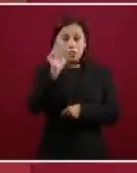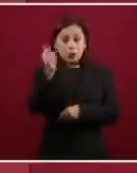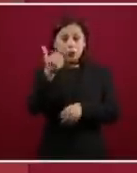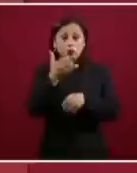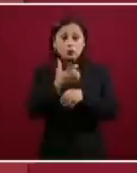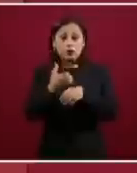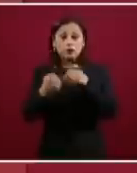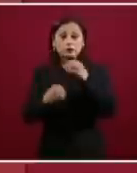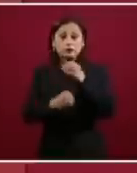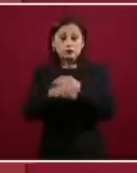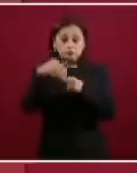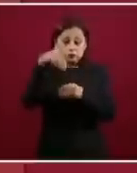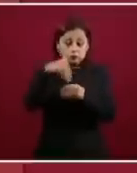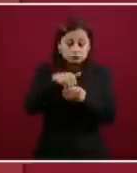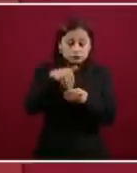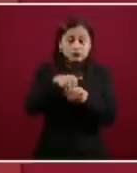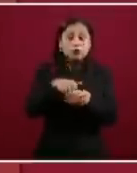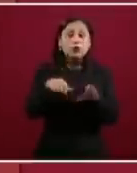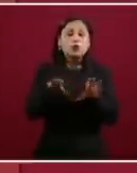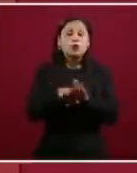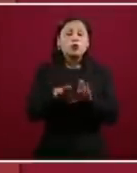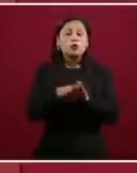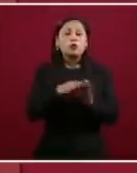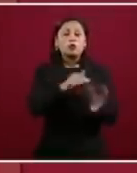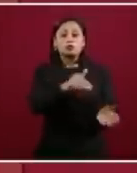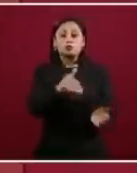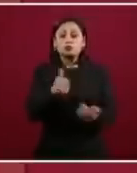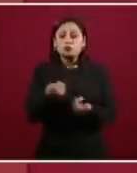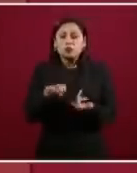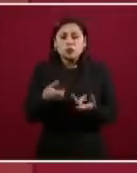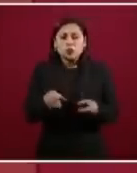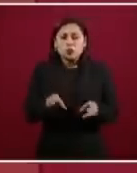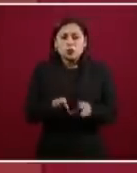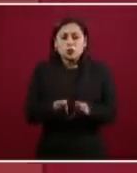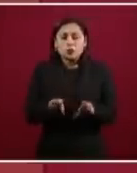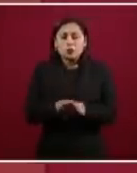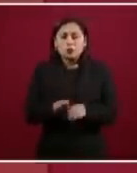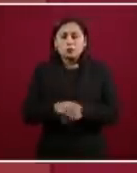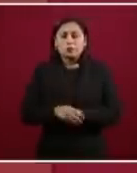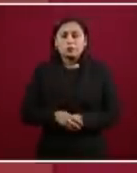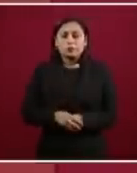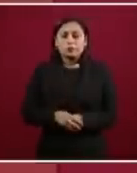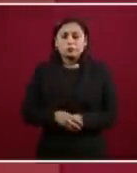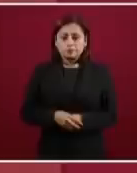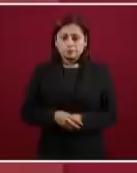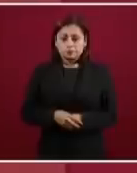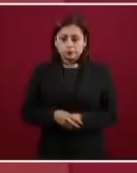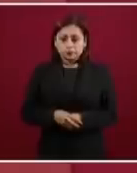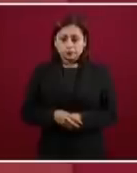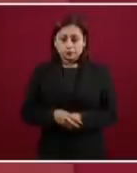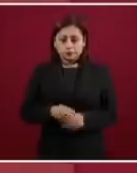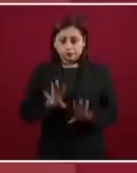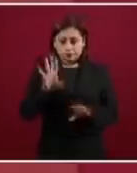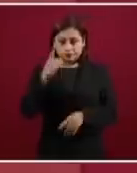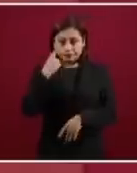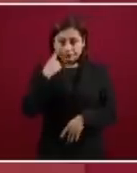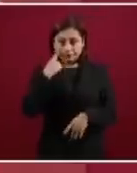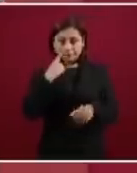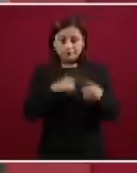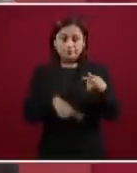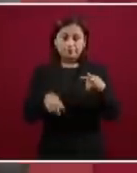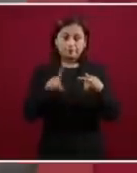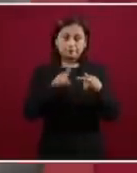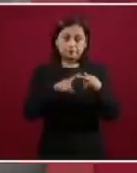van a dar ingresos para las finanzas públicas? Uno, el